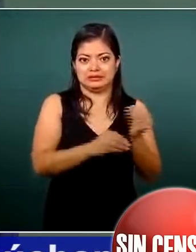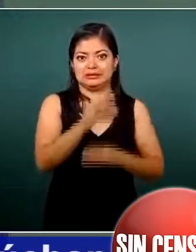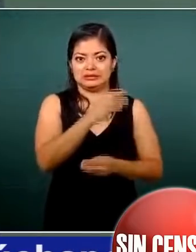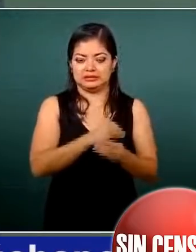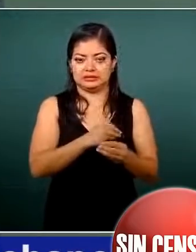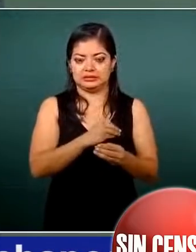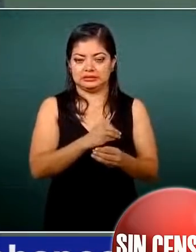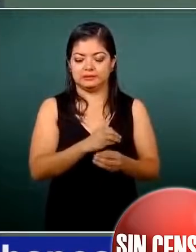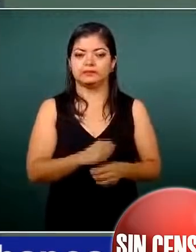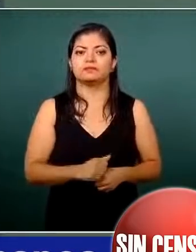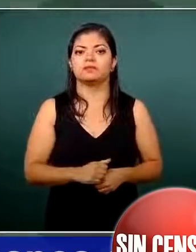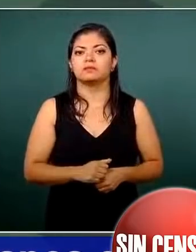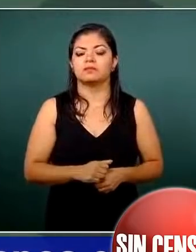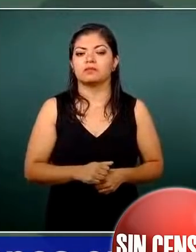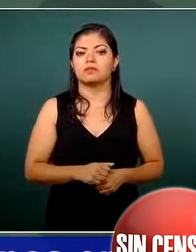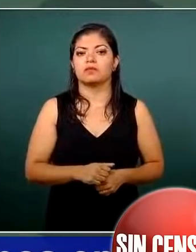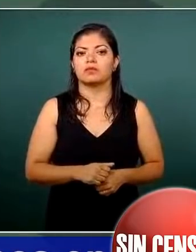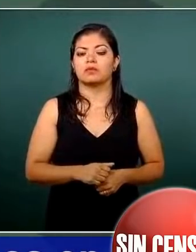Otra